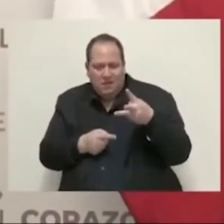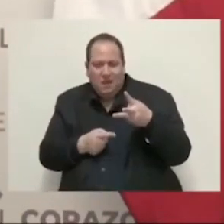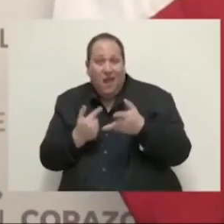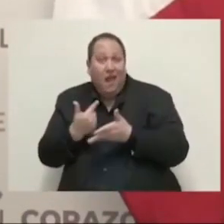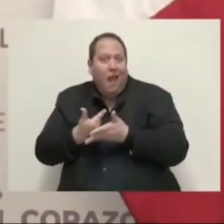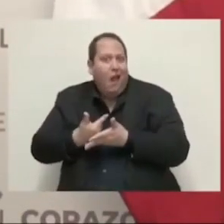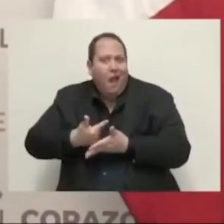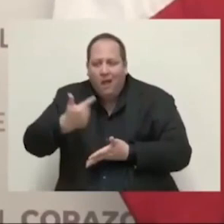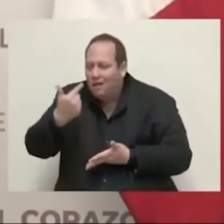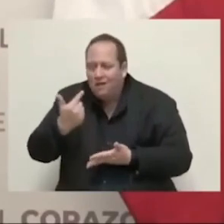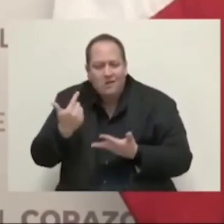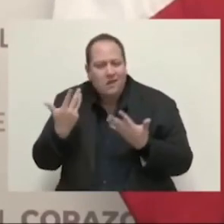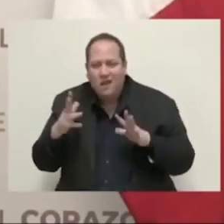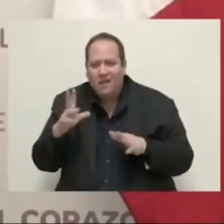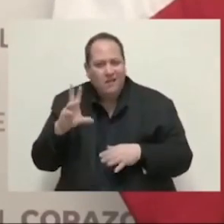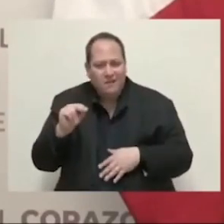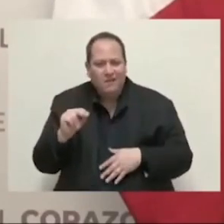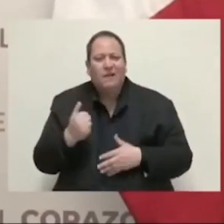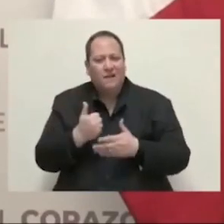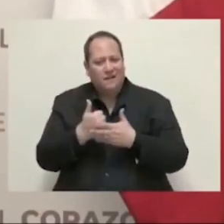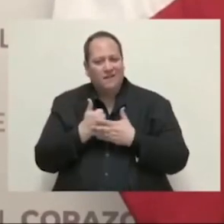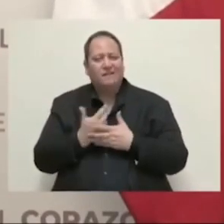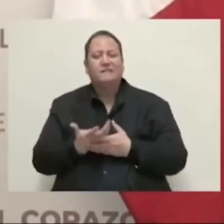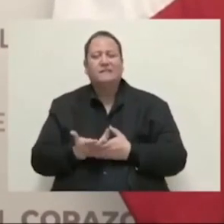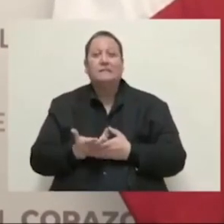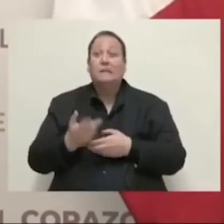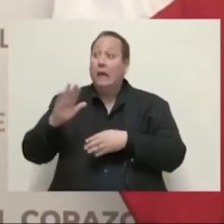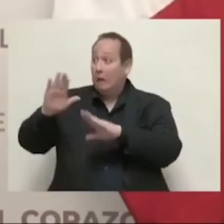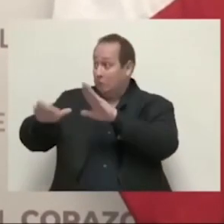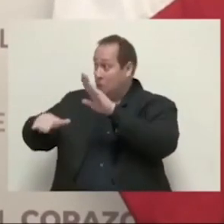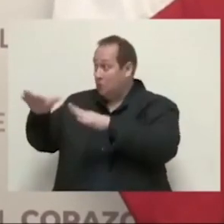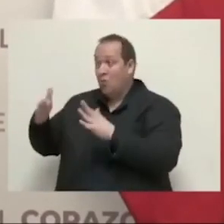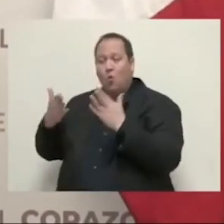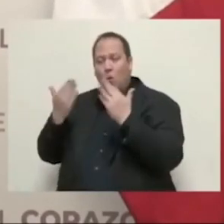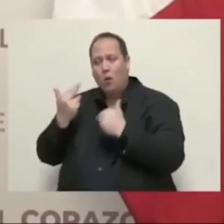ellos es de gravedad. Eso nos ha ayudado mucho y no hemos tenido ningún fallecimiento por esa razón.